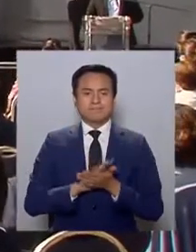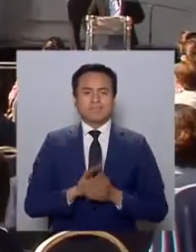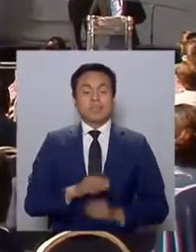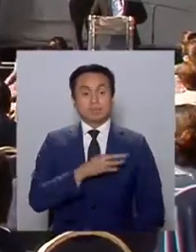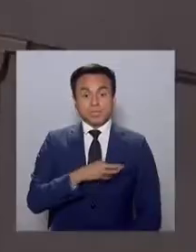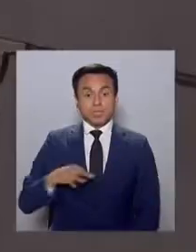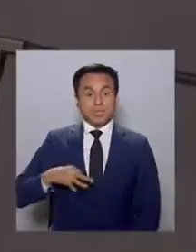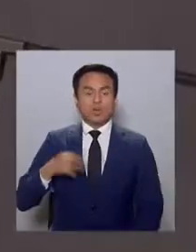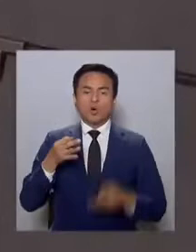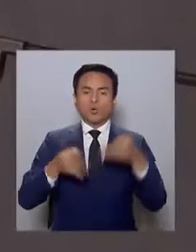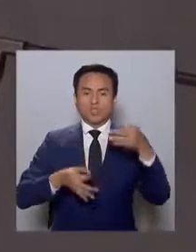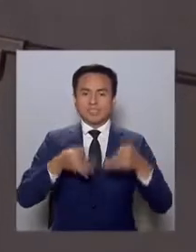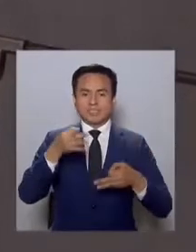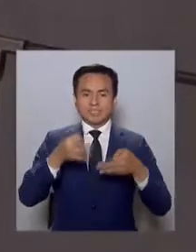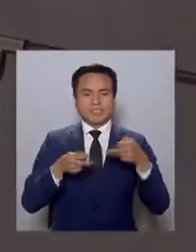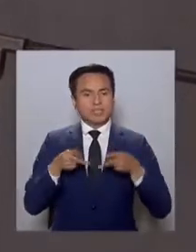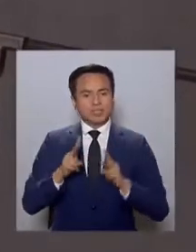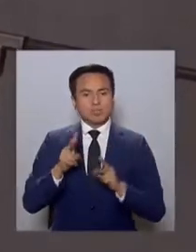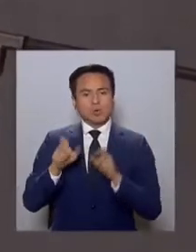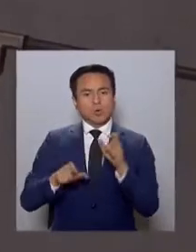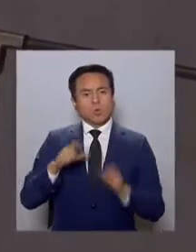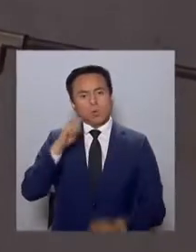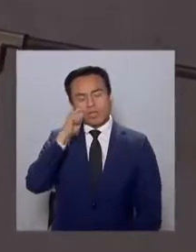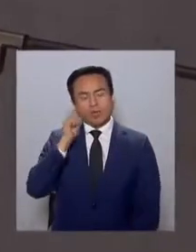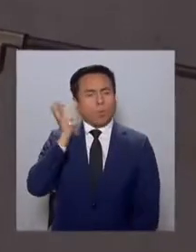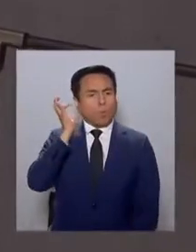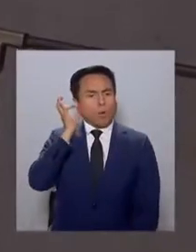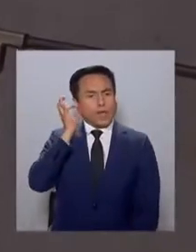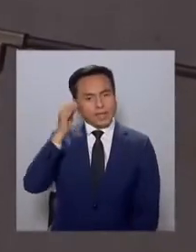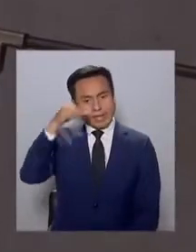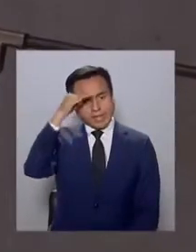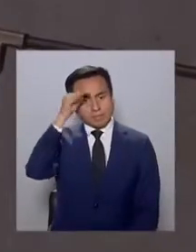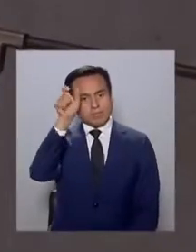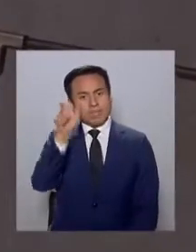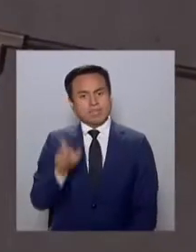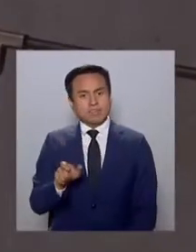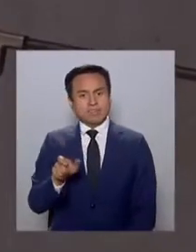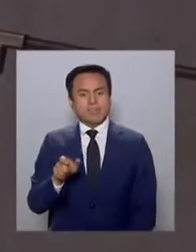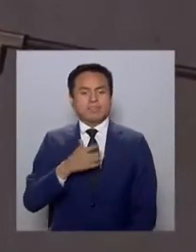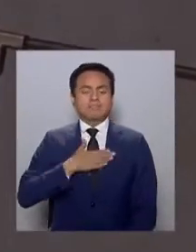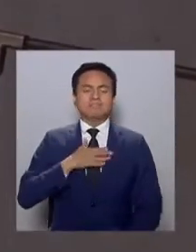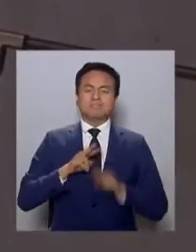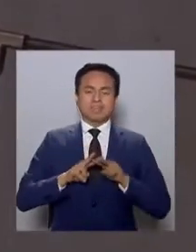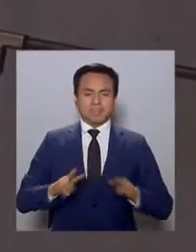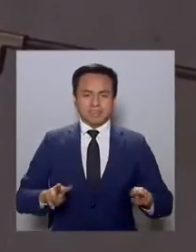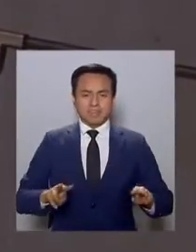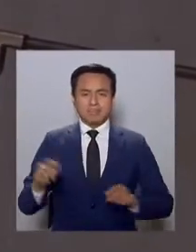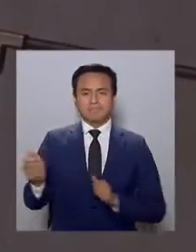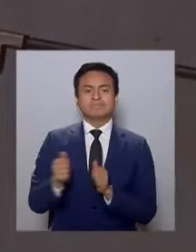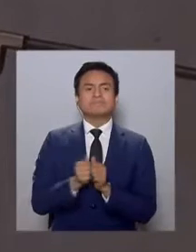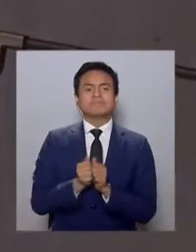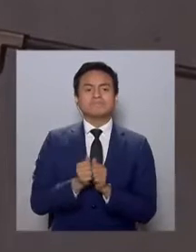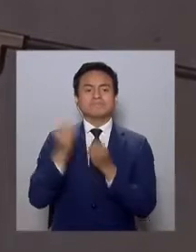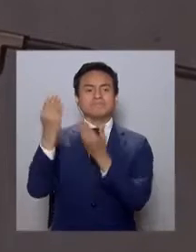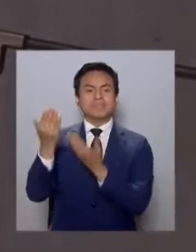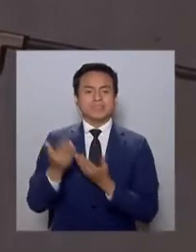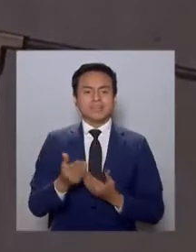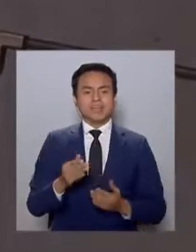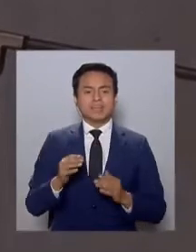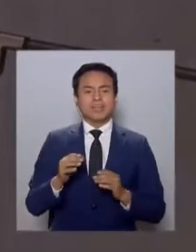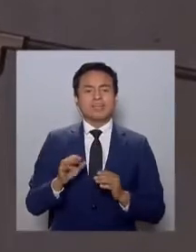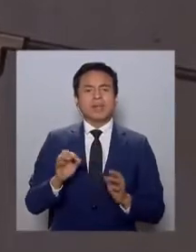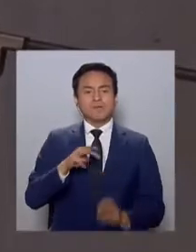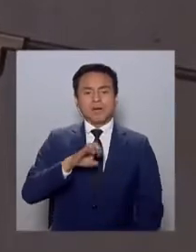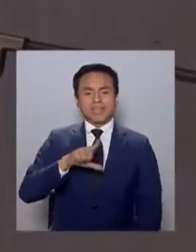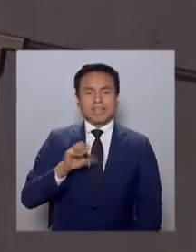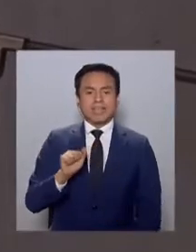En el Ministerio de Justicia y Derechos Humanos, una mujer con cuya experiencia me da mucha tranquilidad contar, le doy la bienvenida a doña